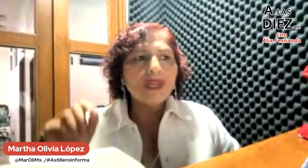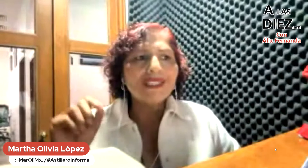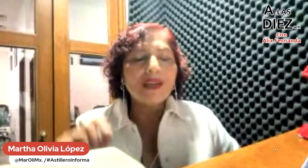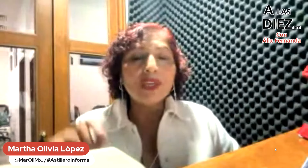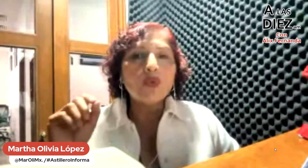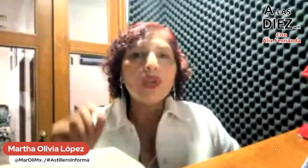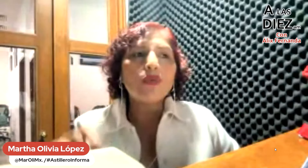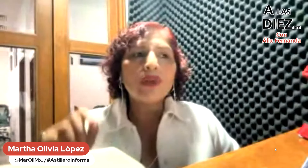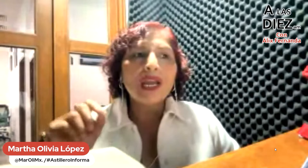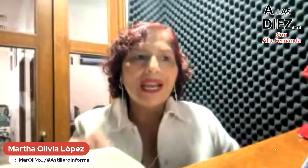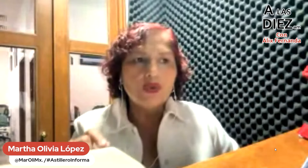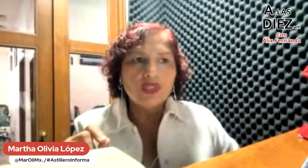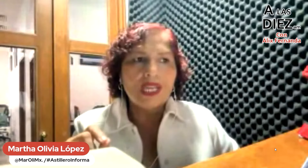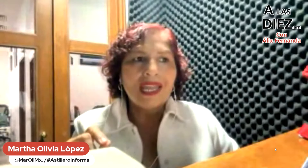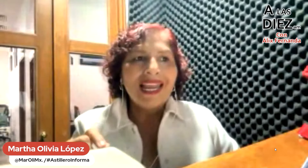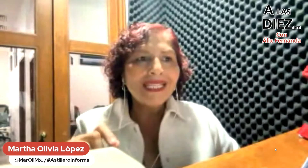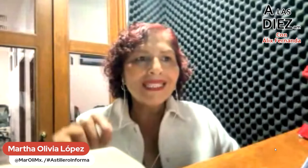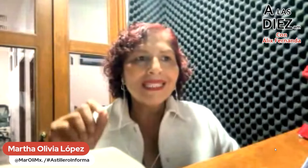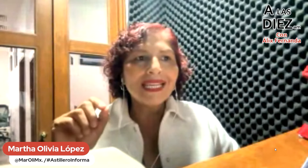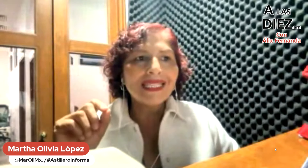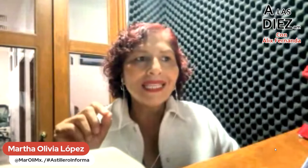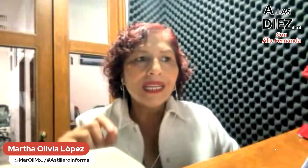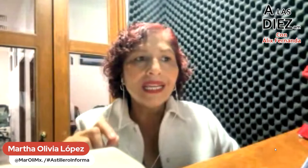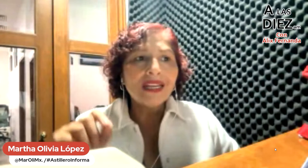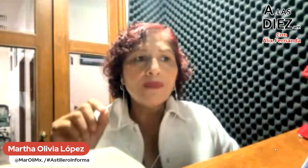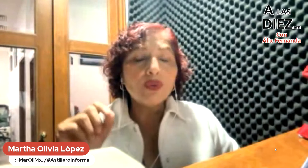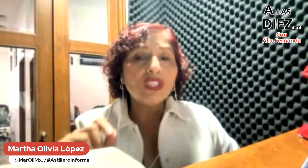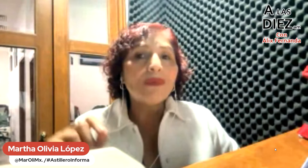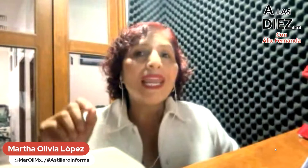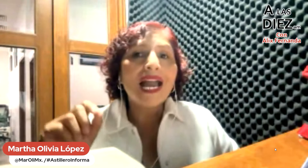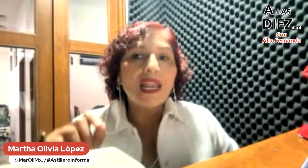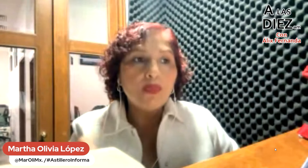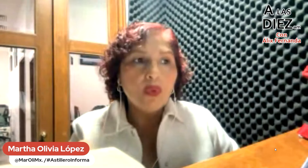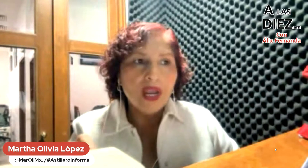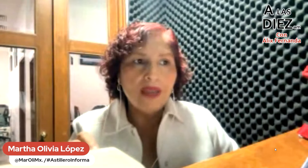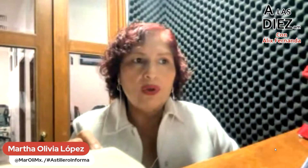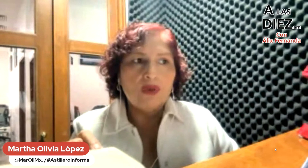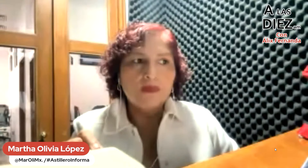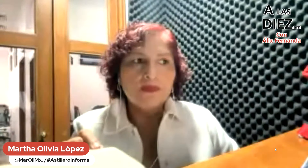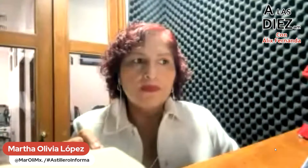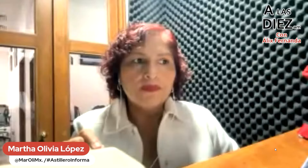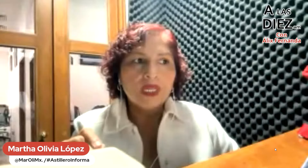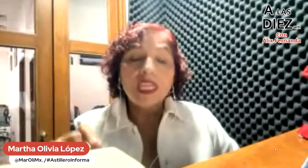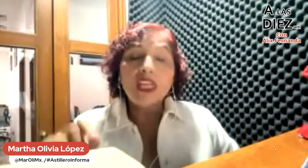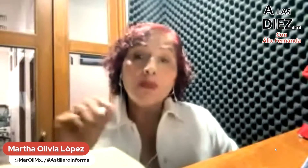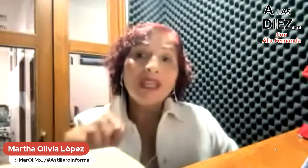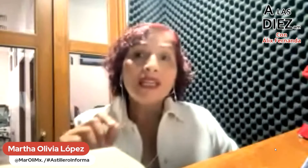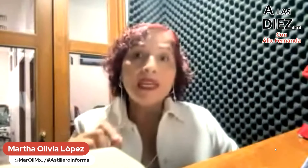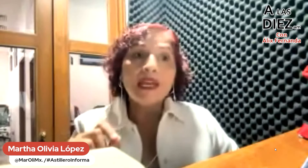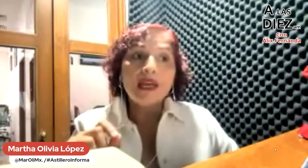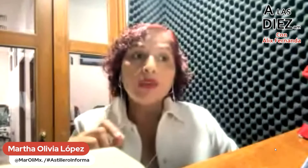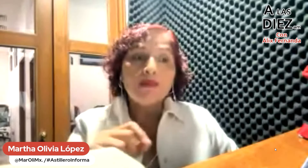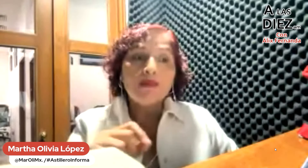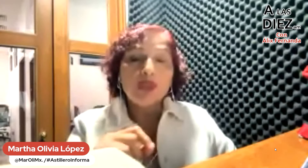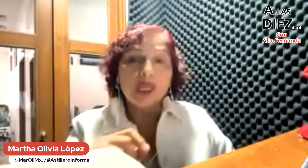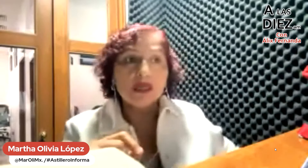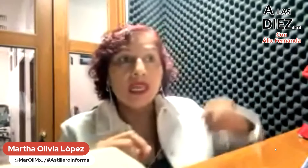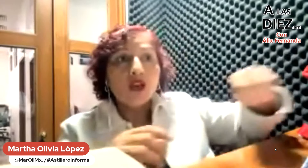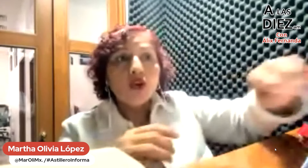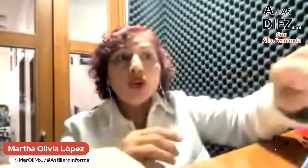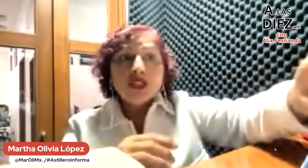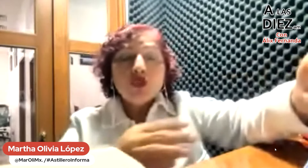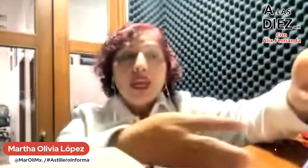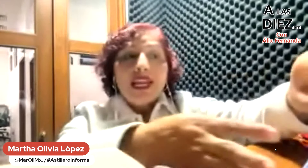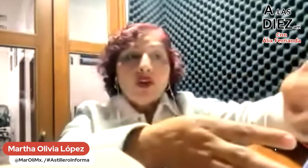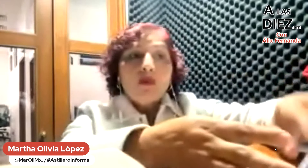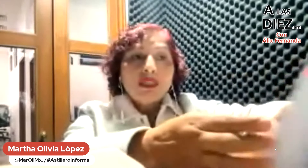está vinculado a una causa, la más cercana posible al pueblo y lo más alejado del poder. Con